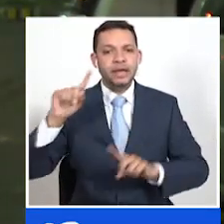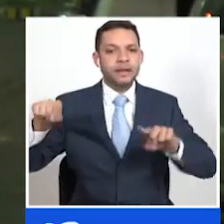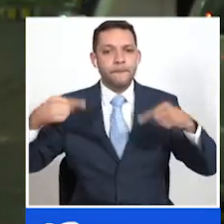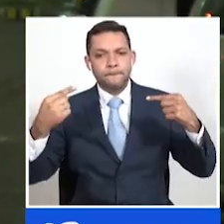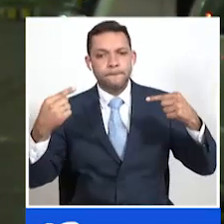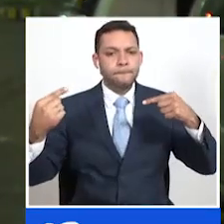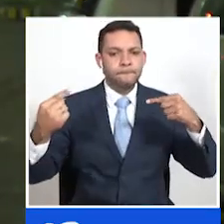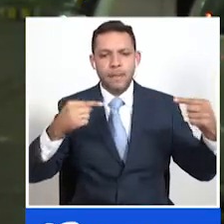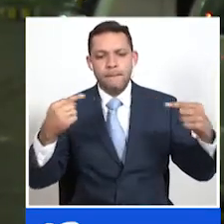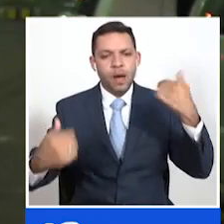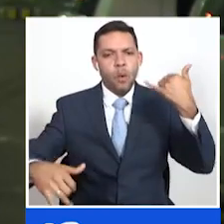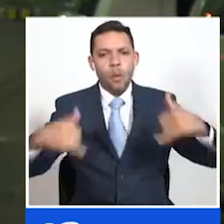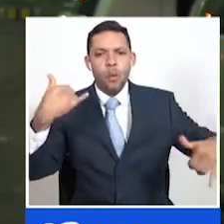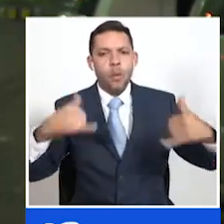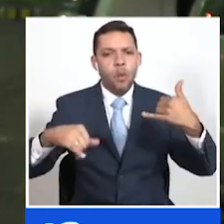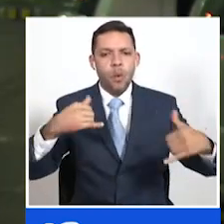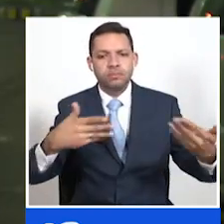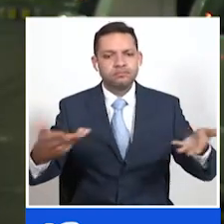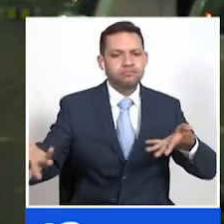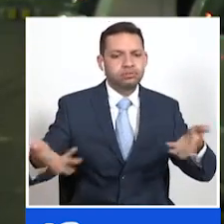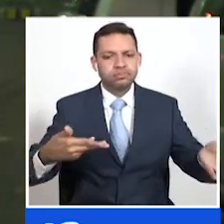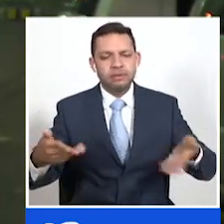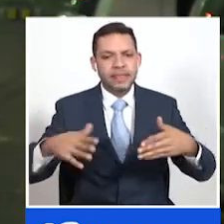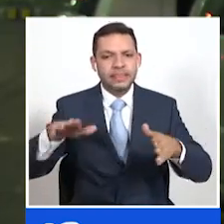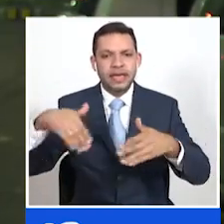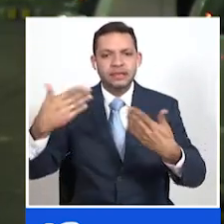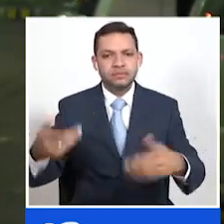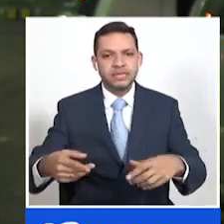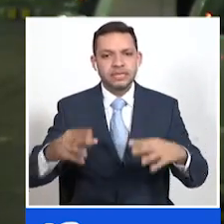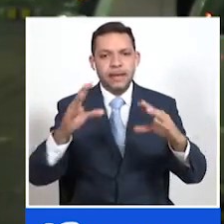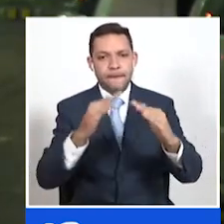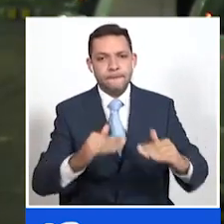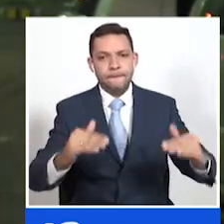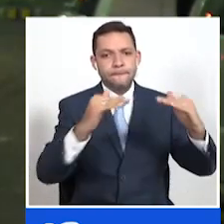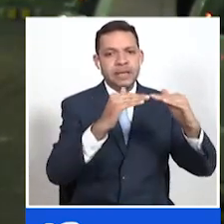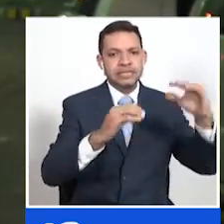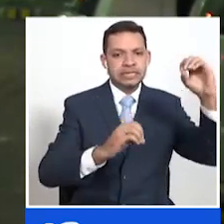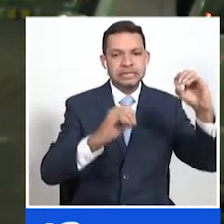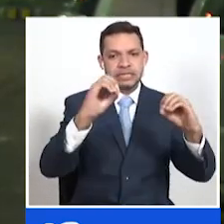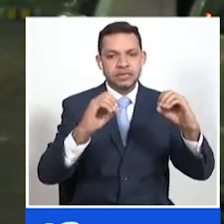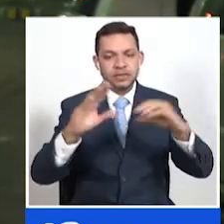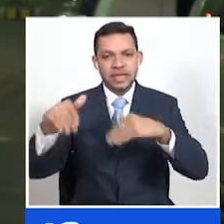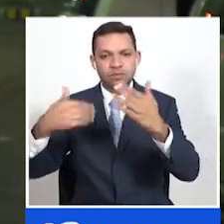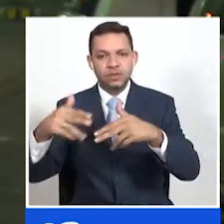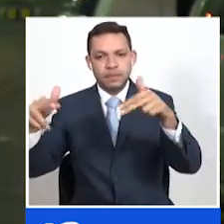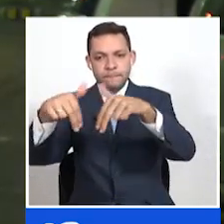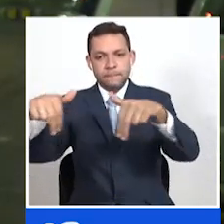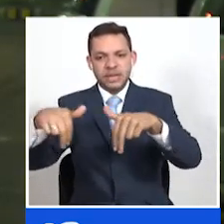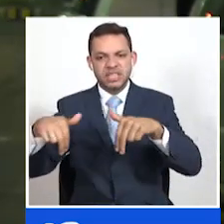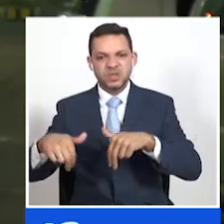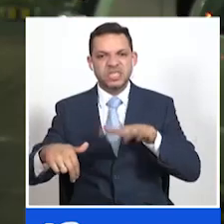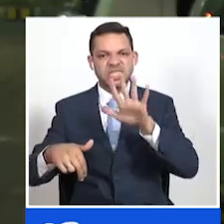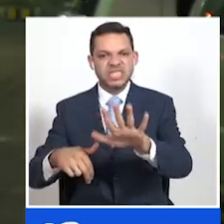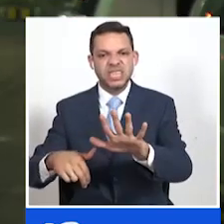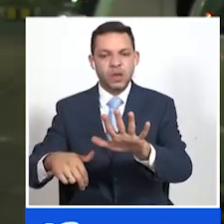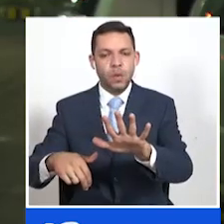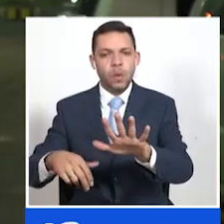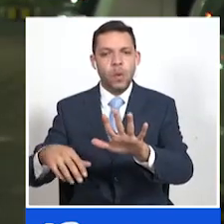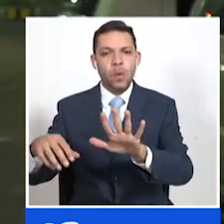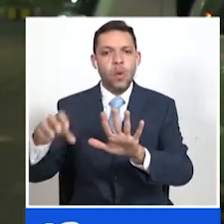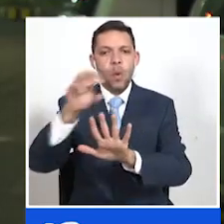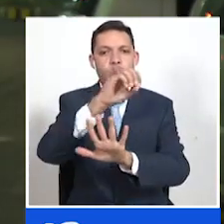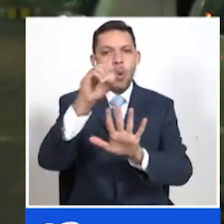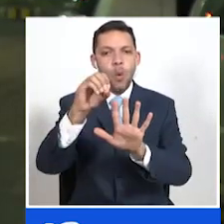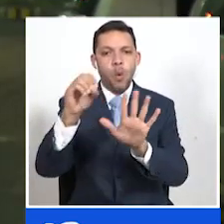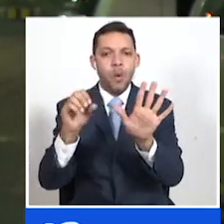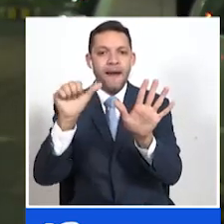estadio Hernán Ramírez Villegas. ¿Cómo terminó esto? Empate a 0 goles. Pero fuera del estadio, 5 personas capturadas, entre ellas una mujer, una